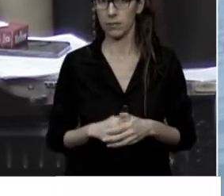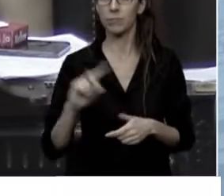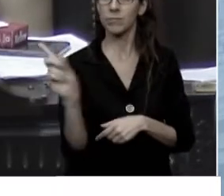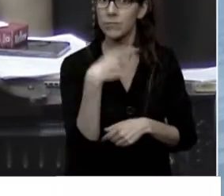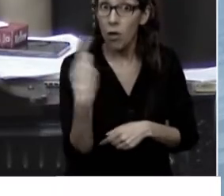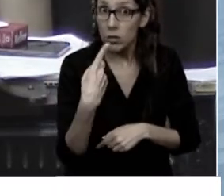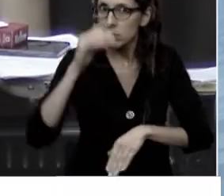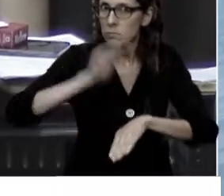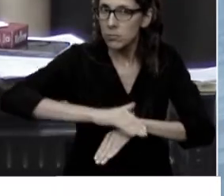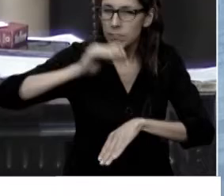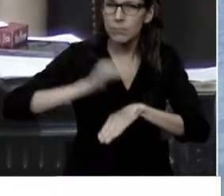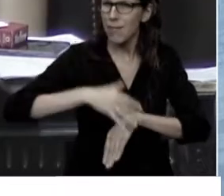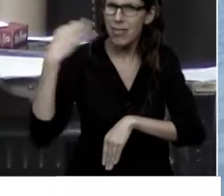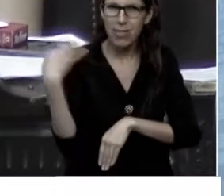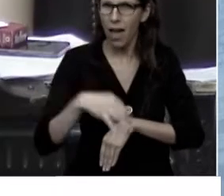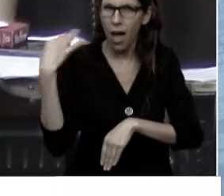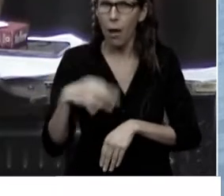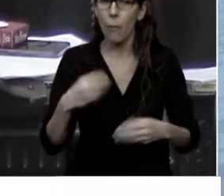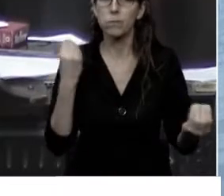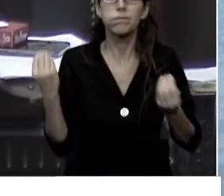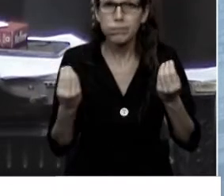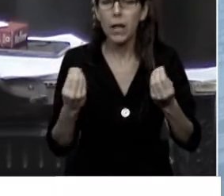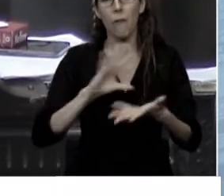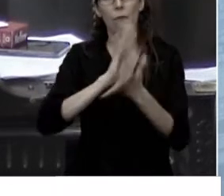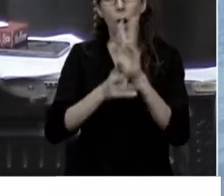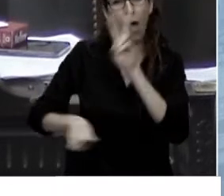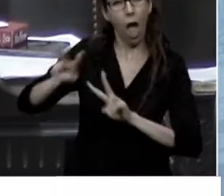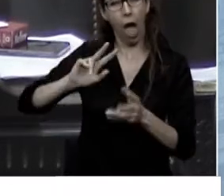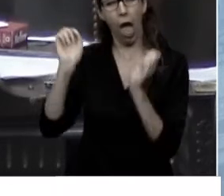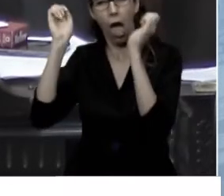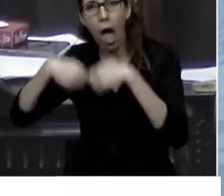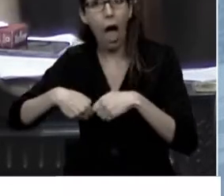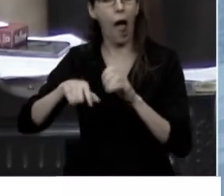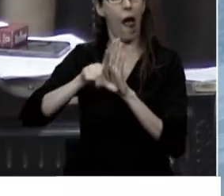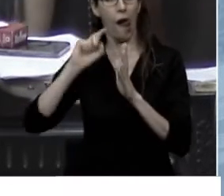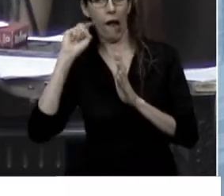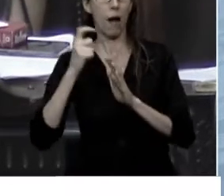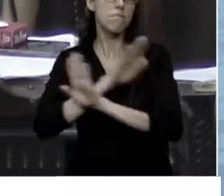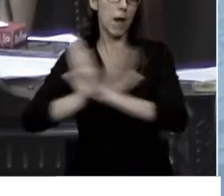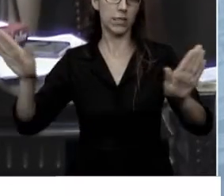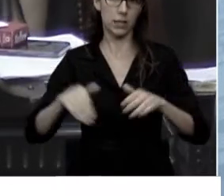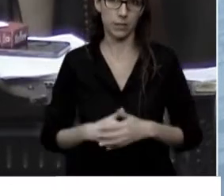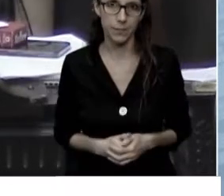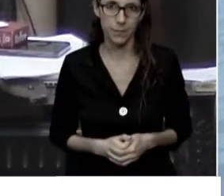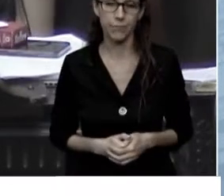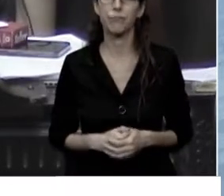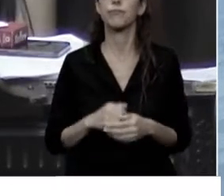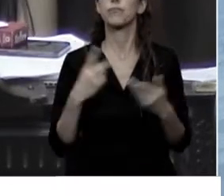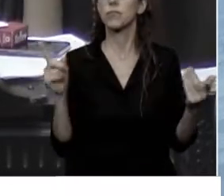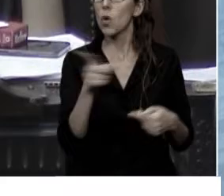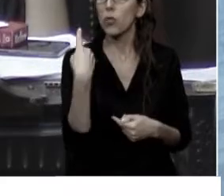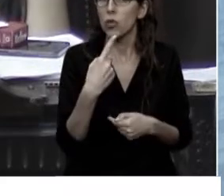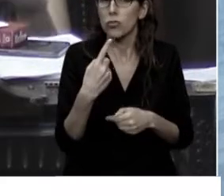Tenemos el deber de terminar con la ilegalidad y la clandestinidad. No podemos